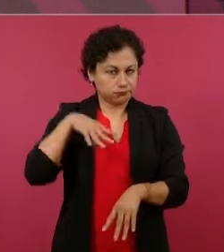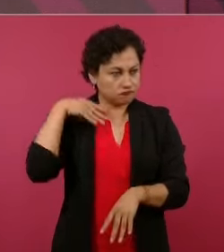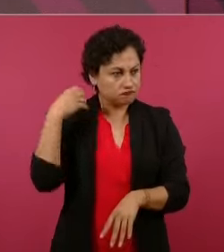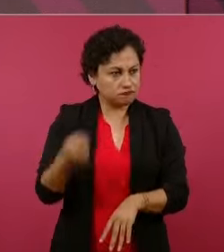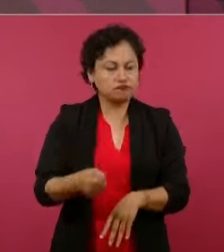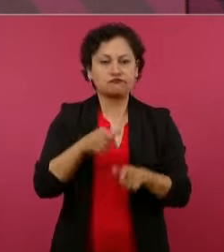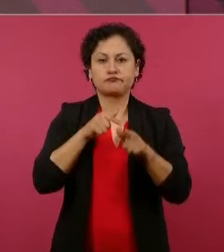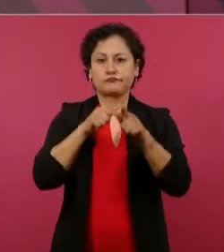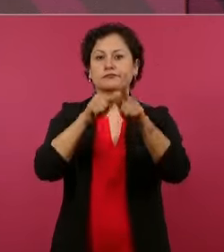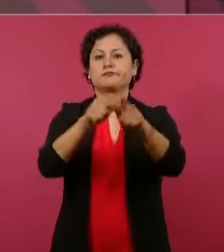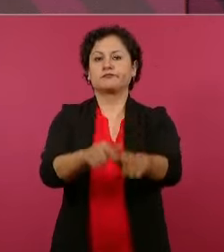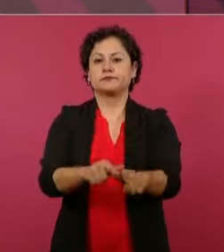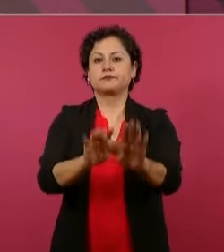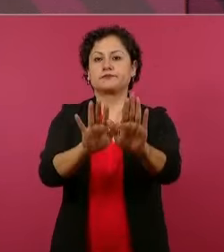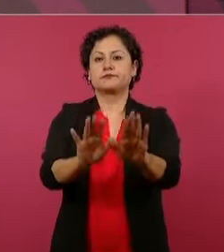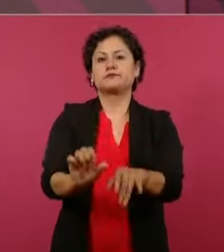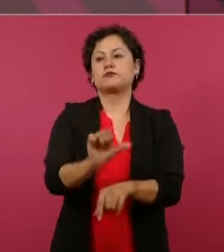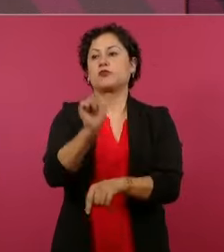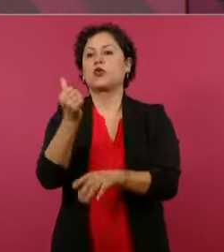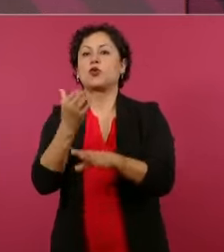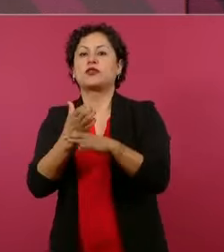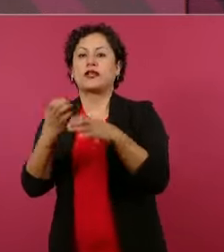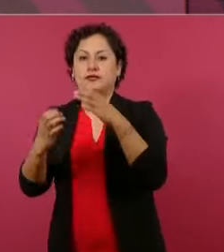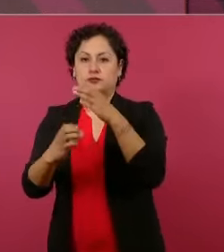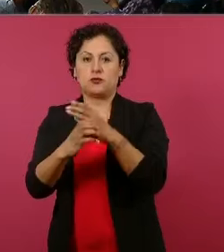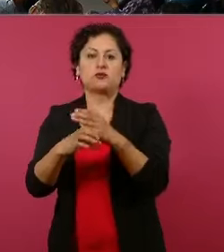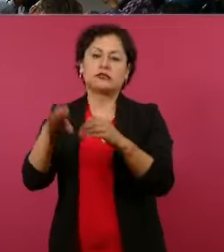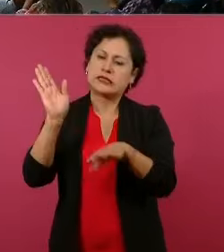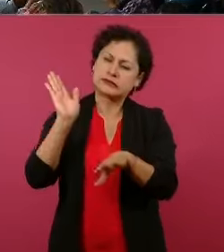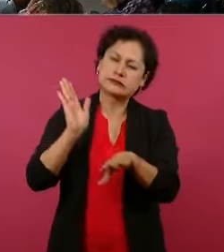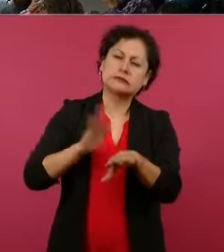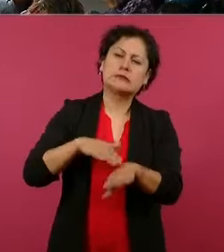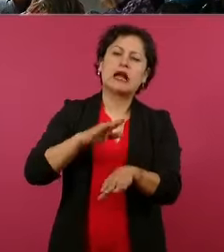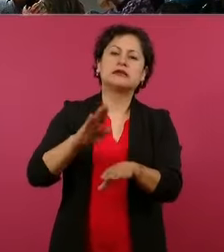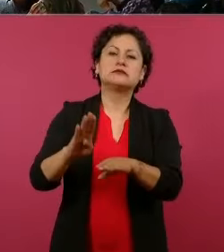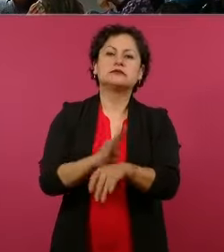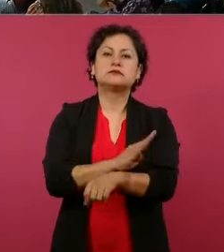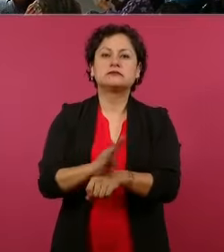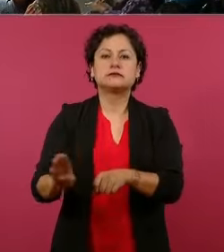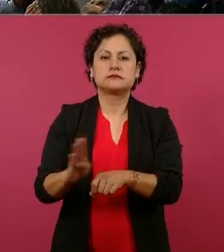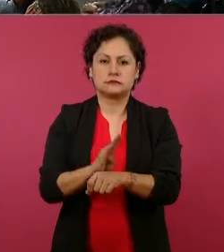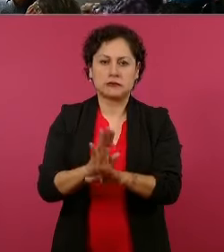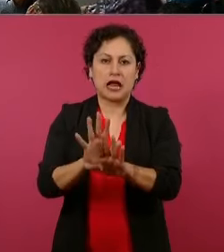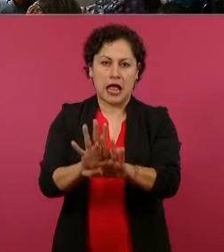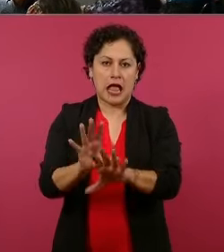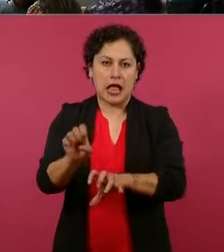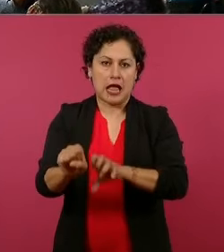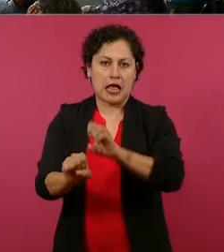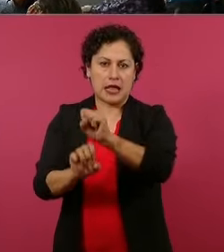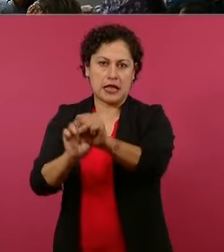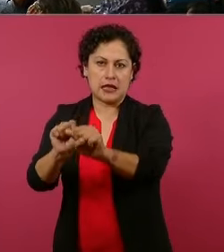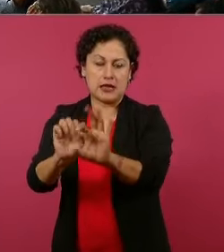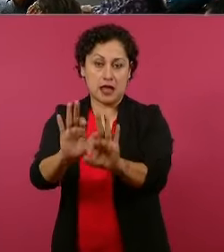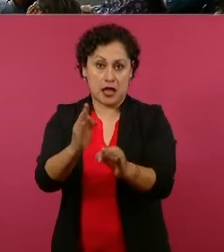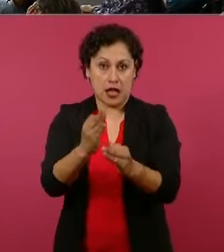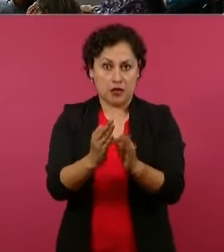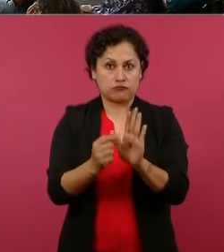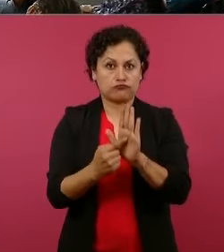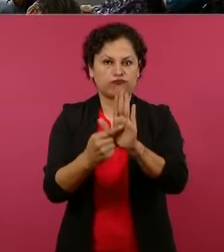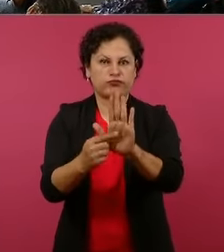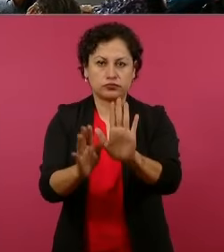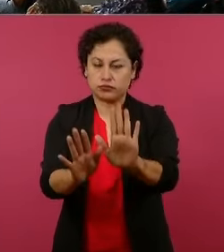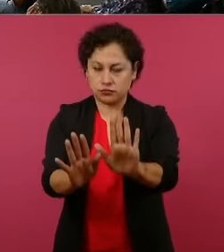todavía otras cosas que se han conseguido pero lo que queremos es que en todos los